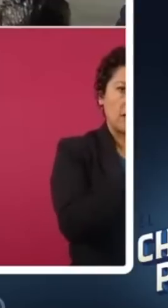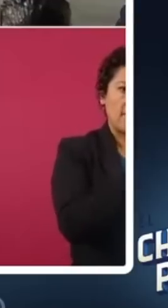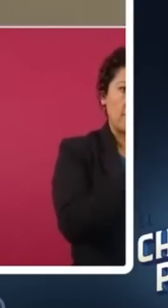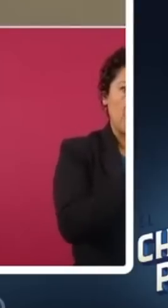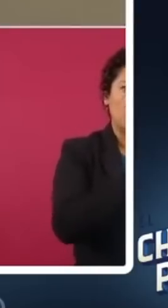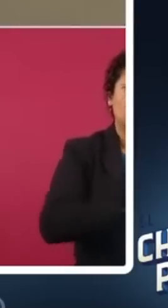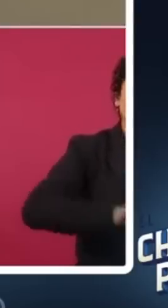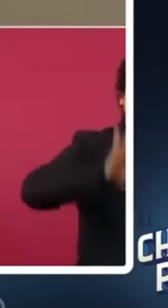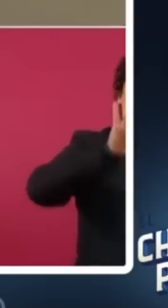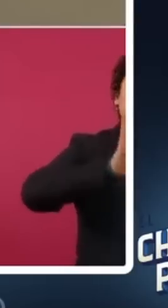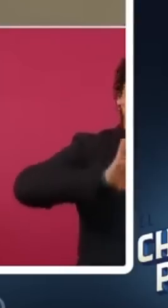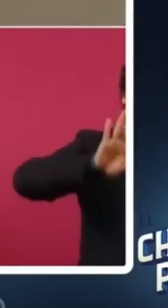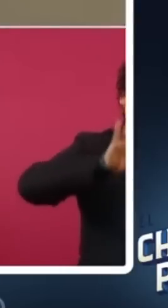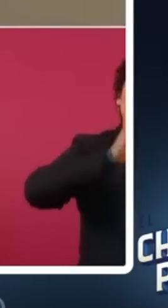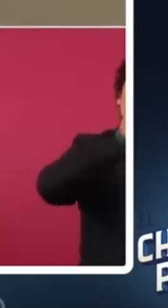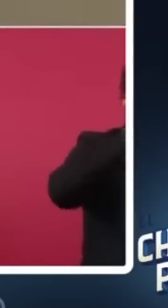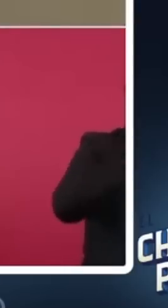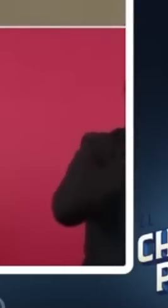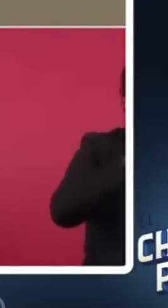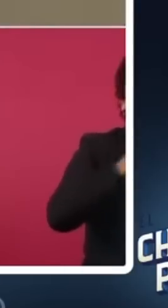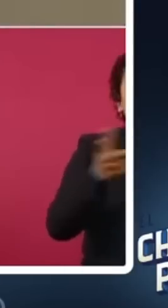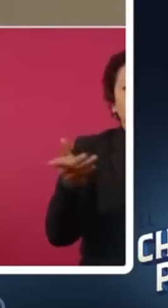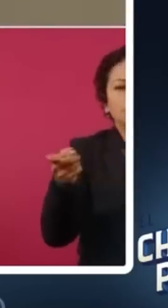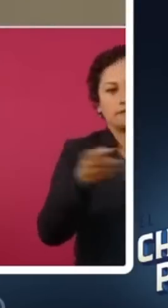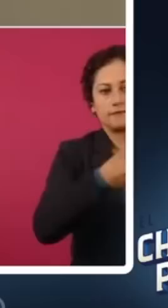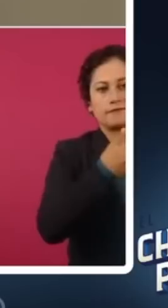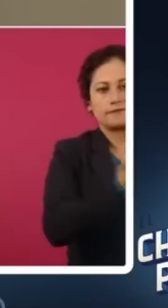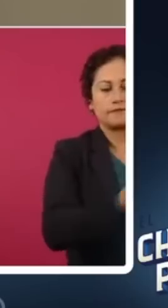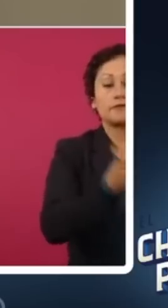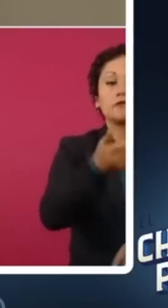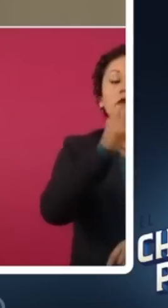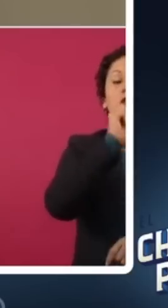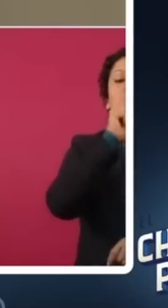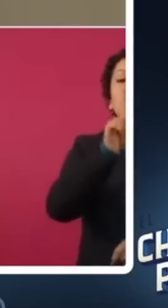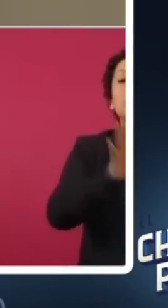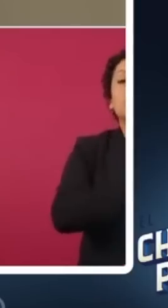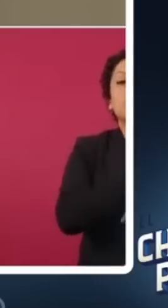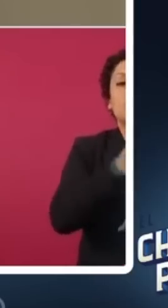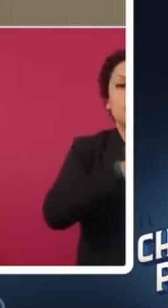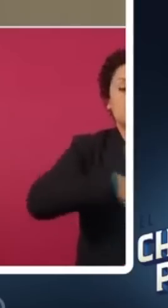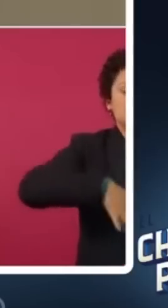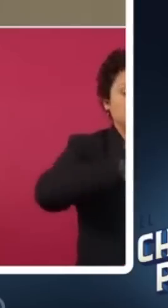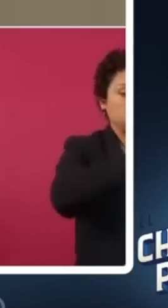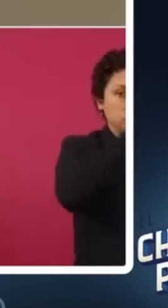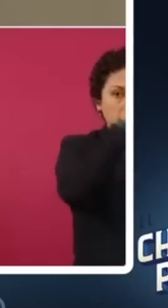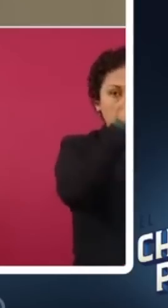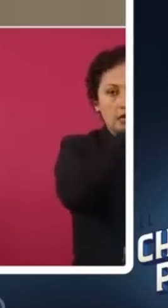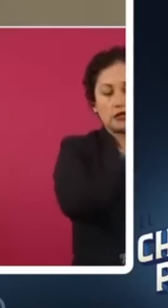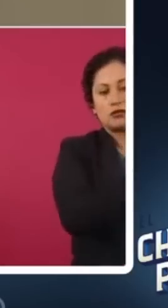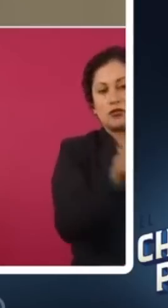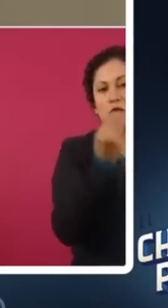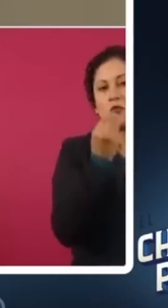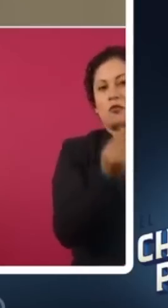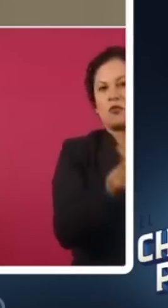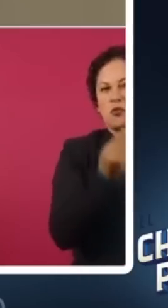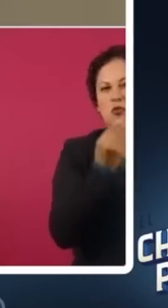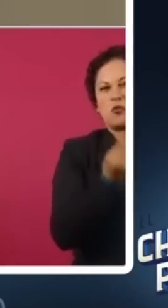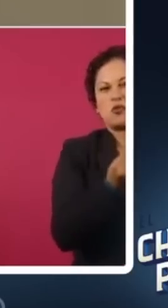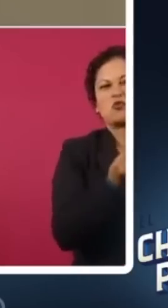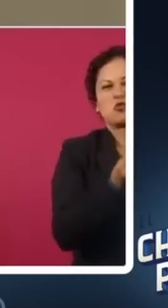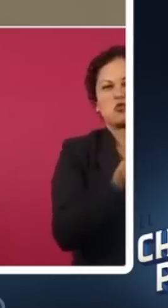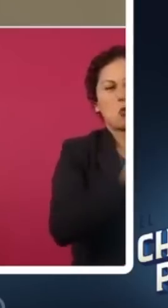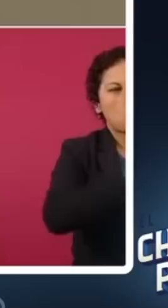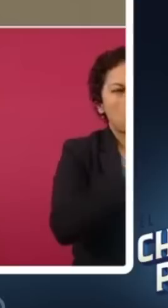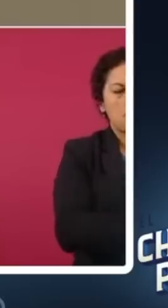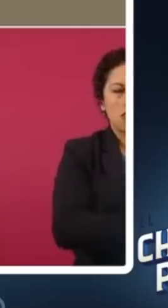Sí, y porque lamentablemente vivimos un ambiente muy violento en Jalisco, de impunidad, de muchas cosas que ahorita no vienen